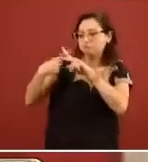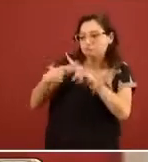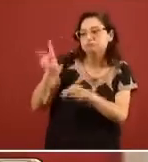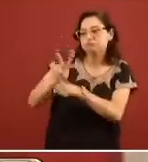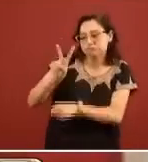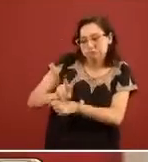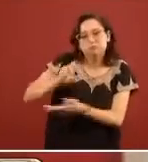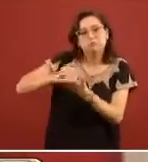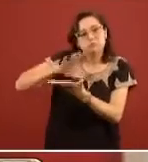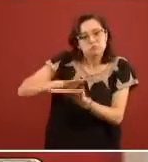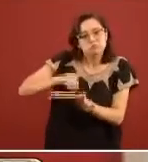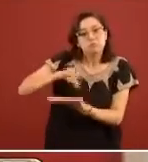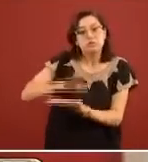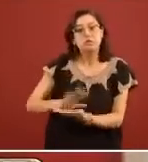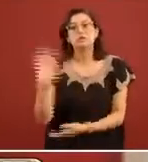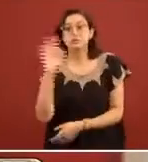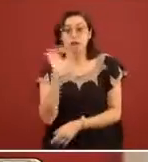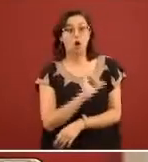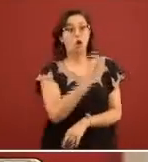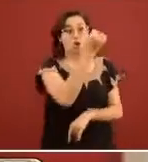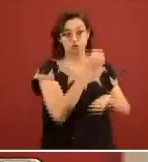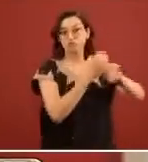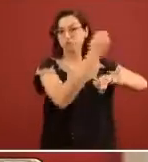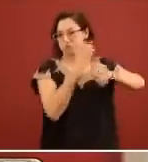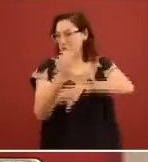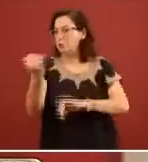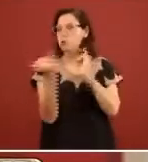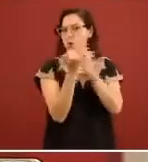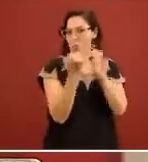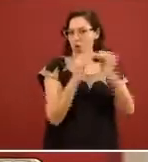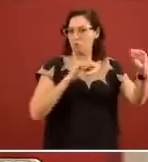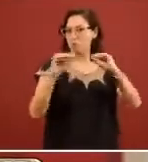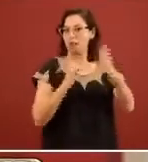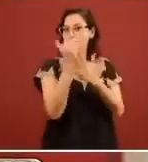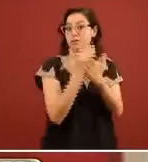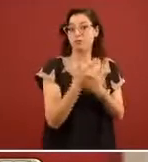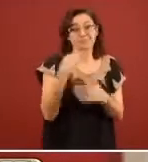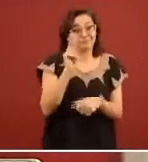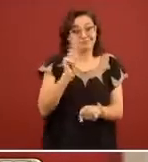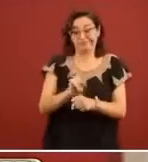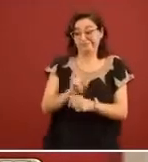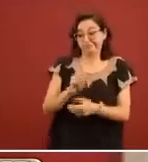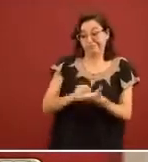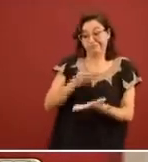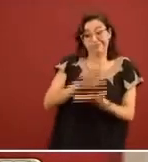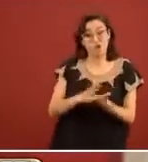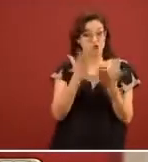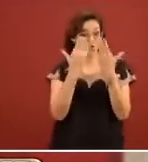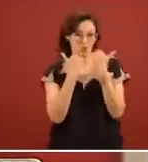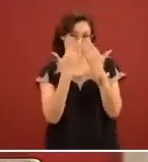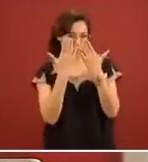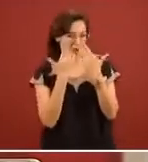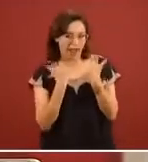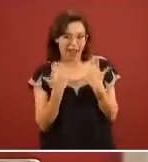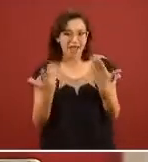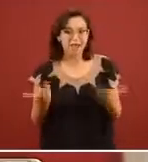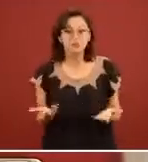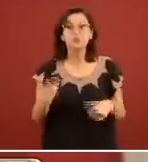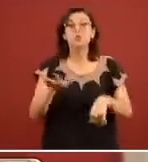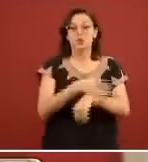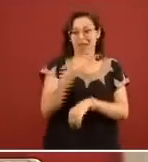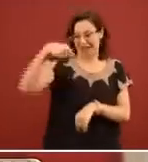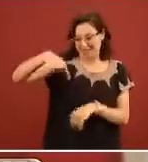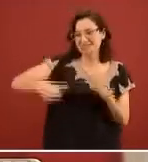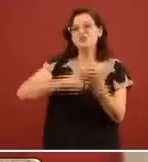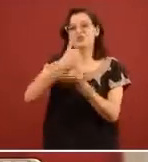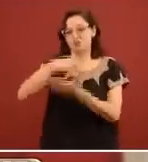otros estados también se haya reducido la movilidad, pero no tenemos un medio de documentación directa porque no conocemos que se haga un monitoreo